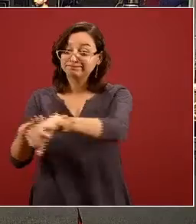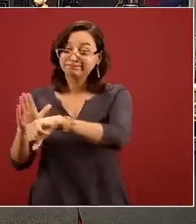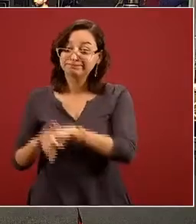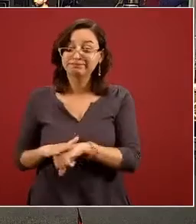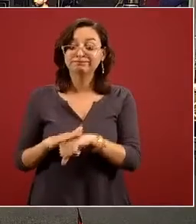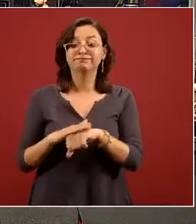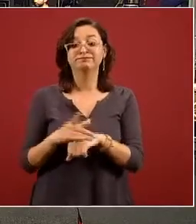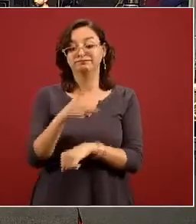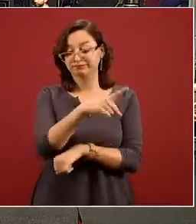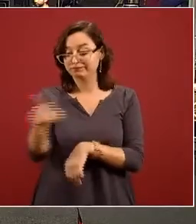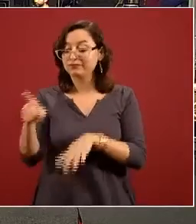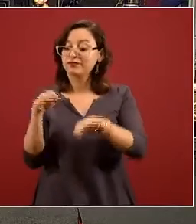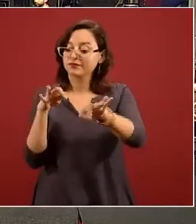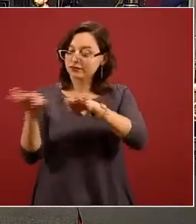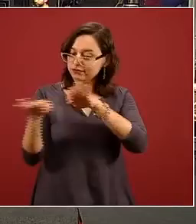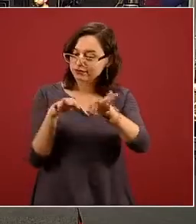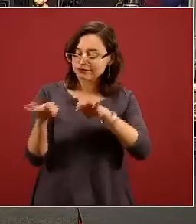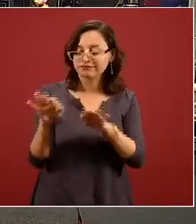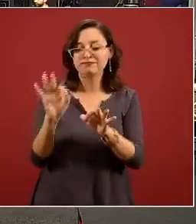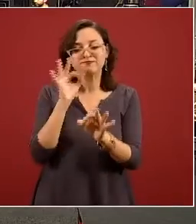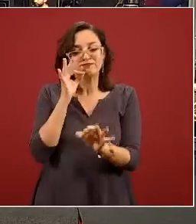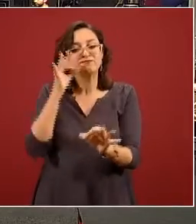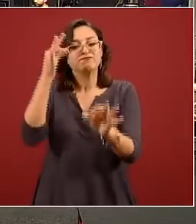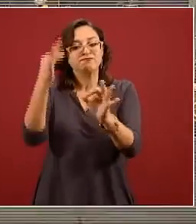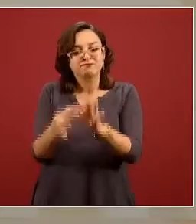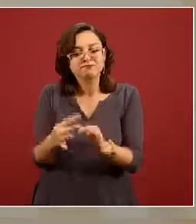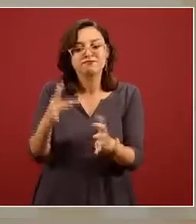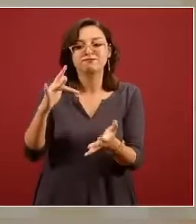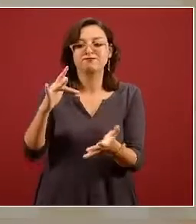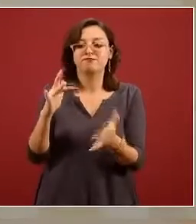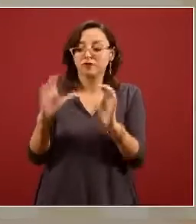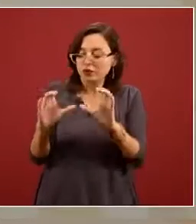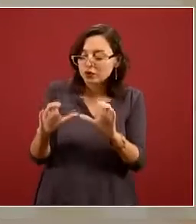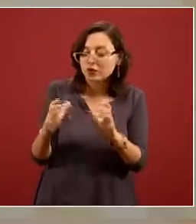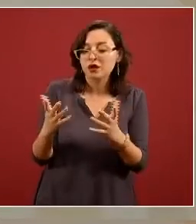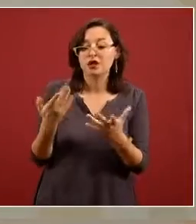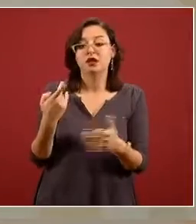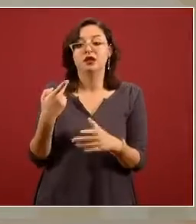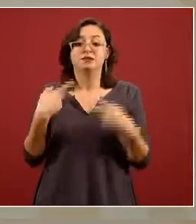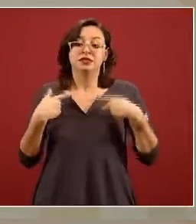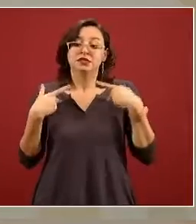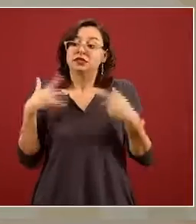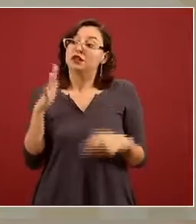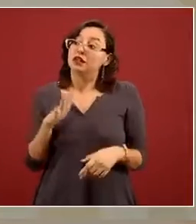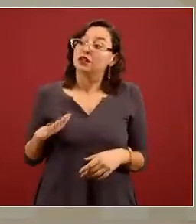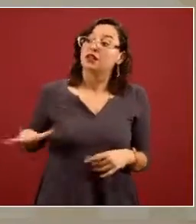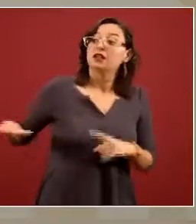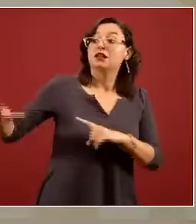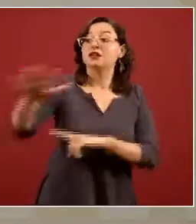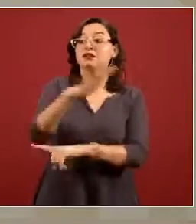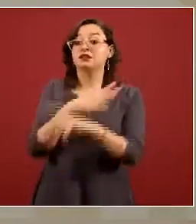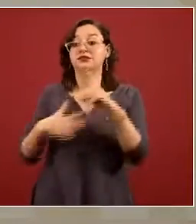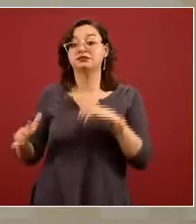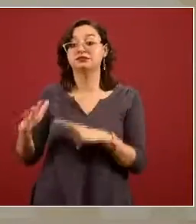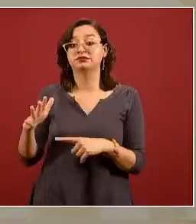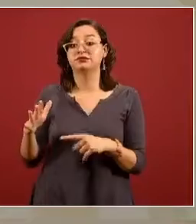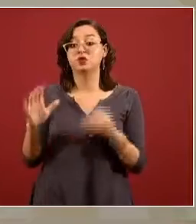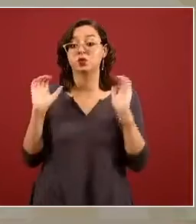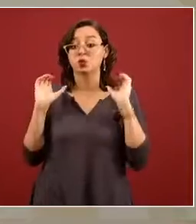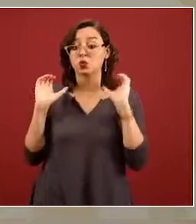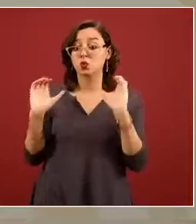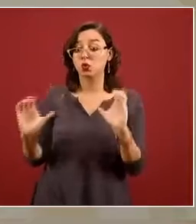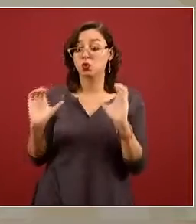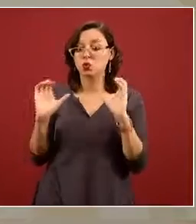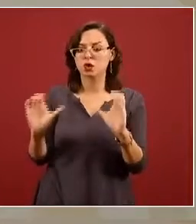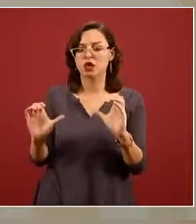agradecimiento por su trabajo responsable, cuidadoso y sólido. Y a la sociedad en general, de tener un filtro, no